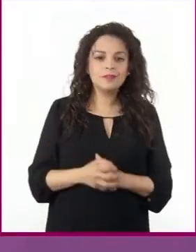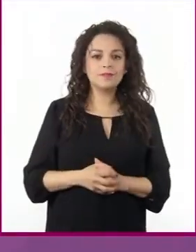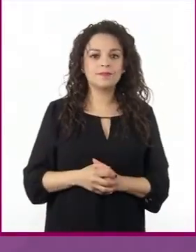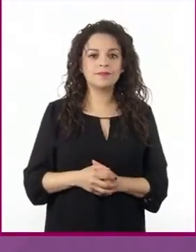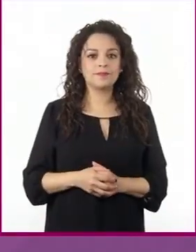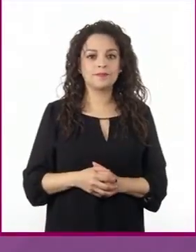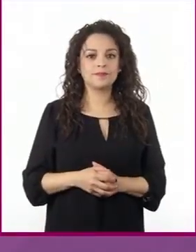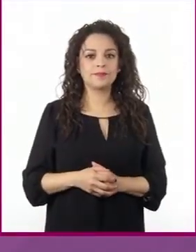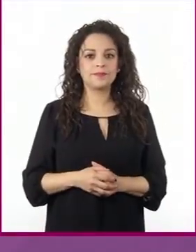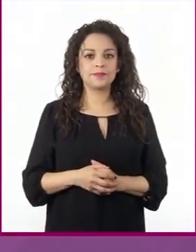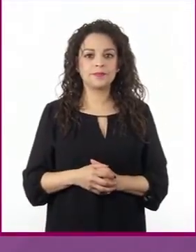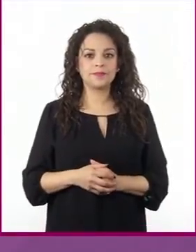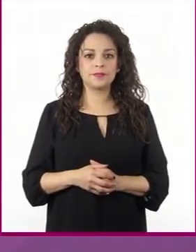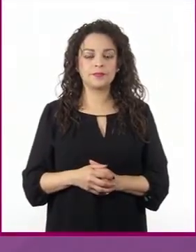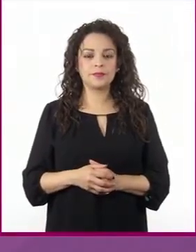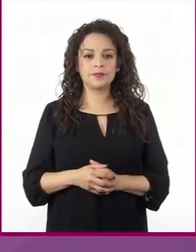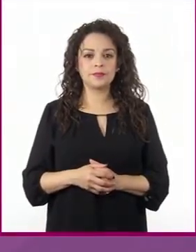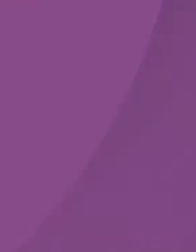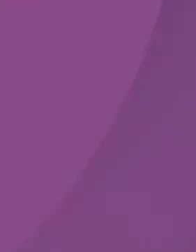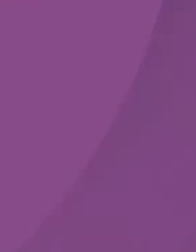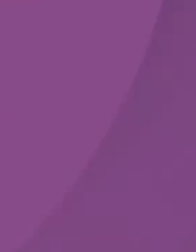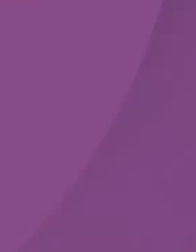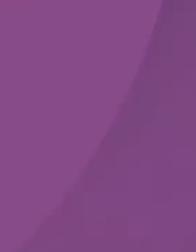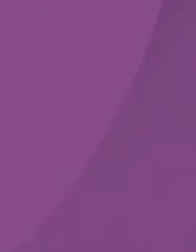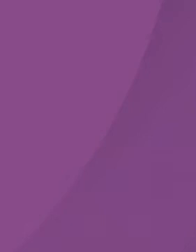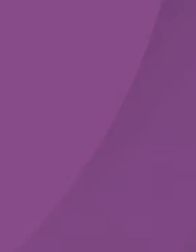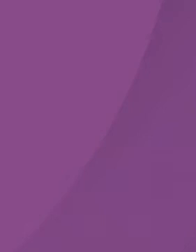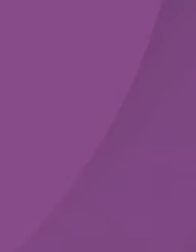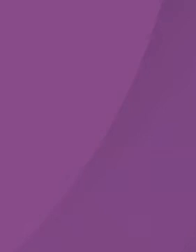¿Por qué leer biografías? ¿Qué nos enseñan?